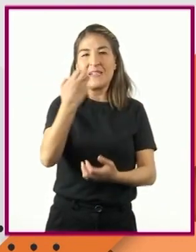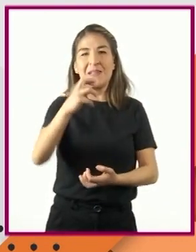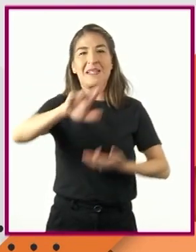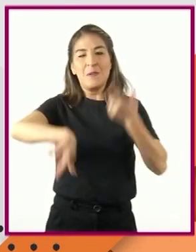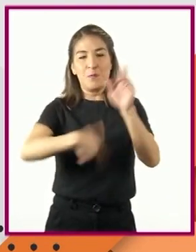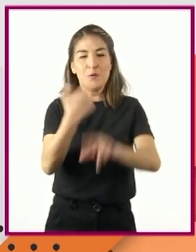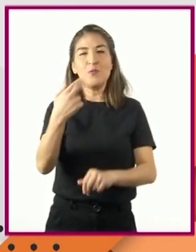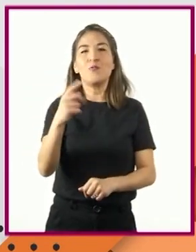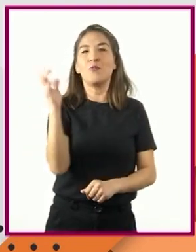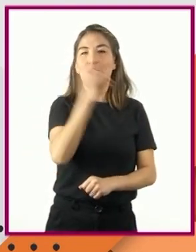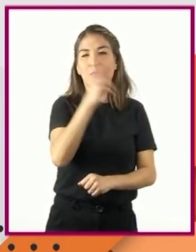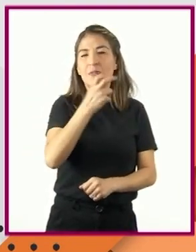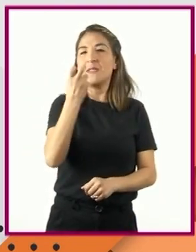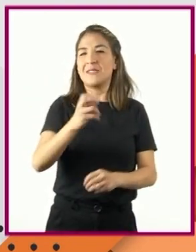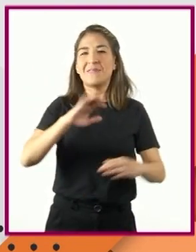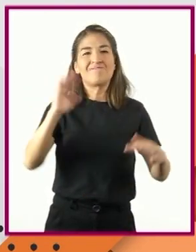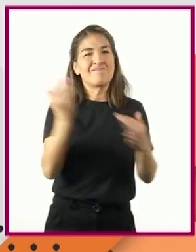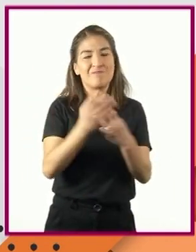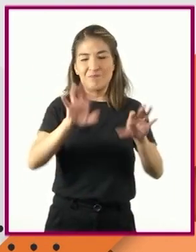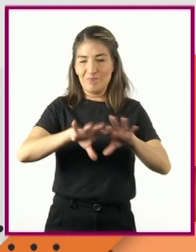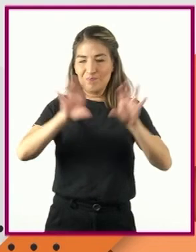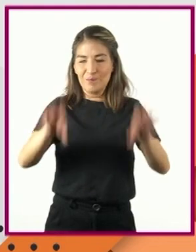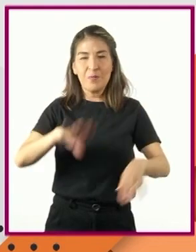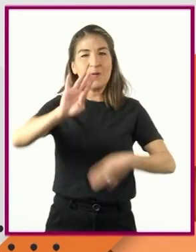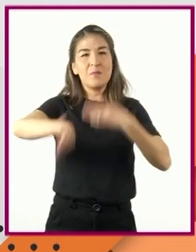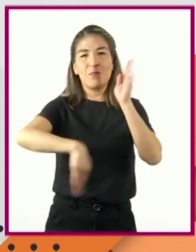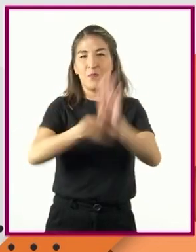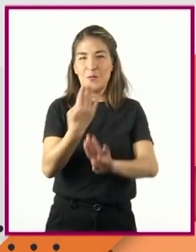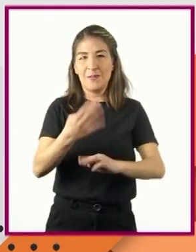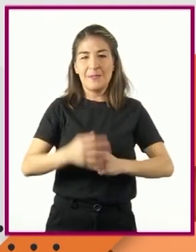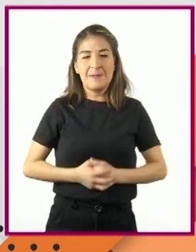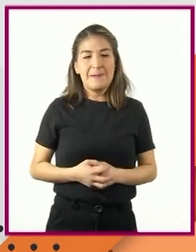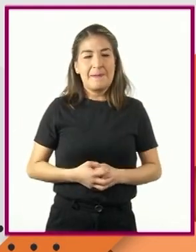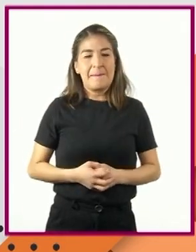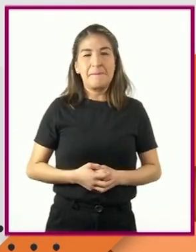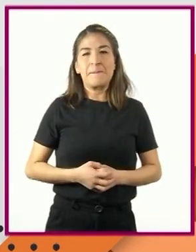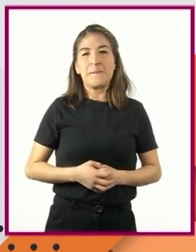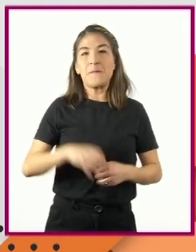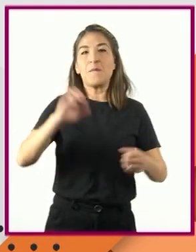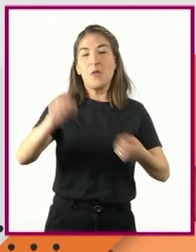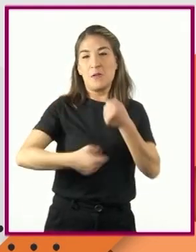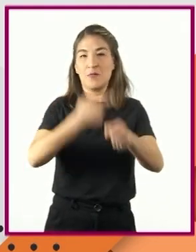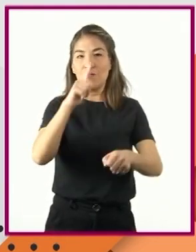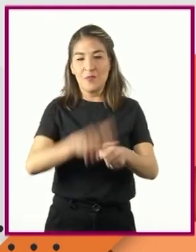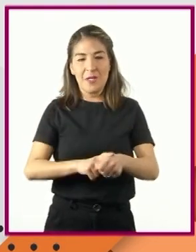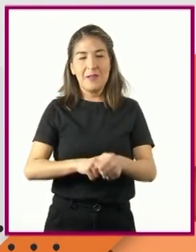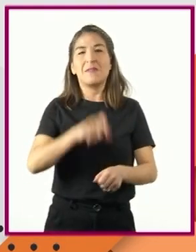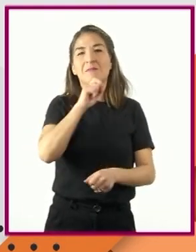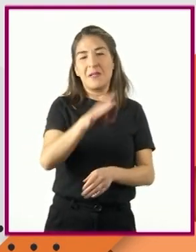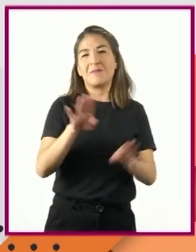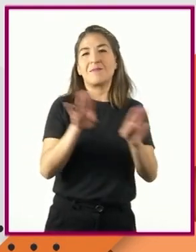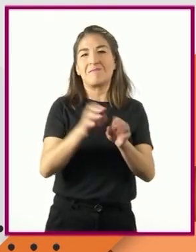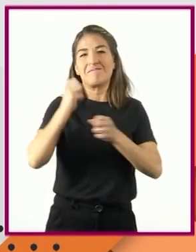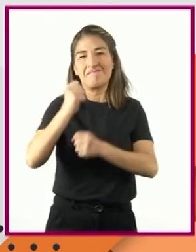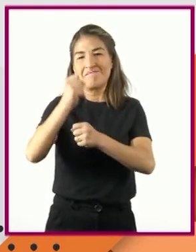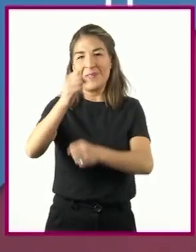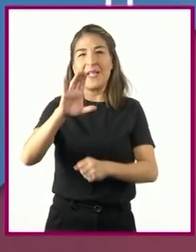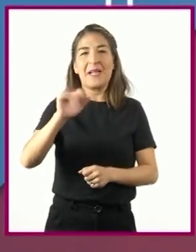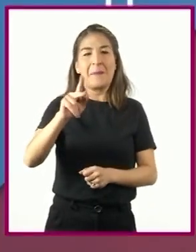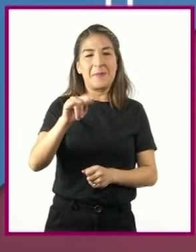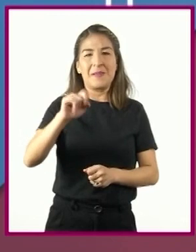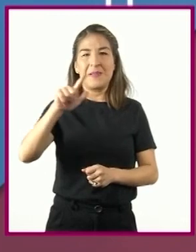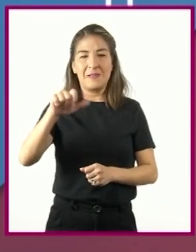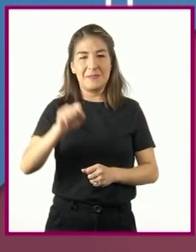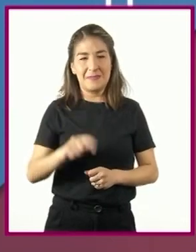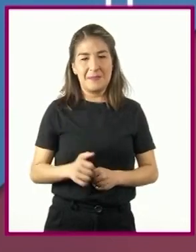Rusa marcó la división del mundo en 2 bloques, el socialista y el capitalista.